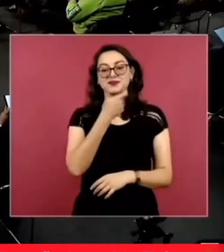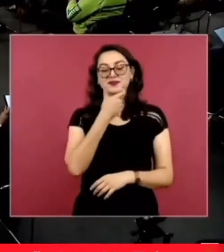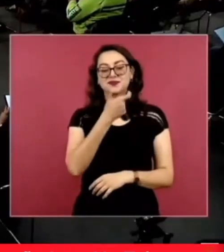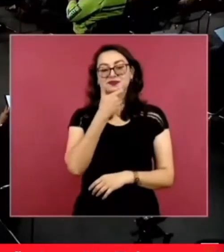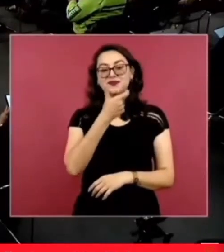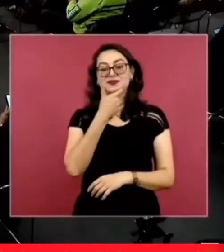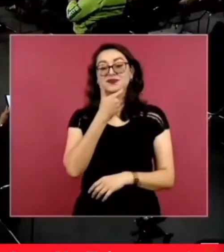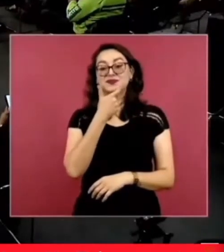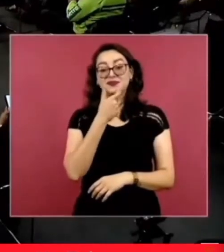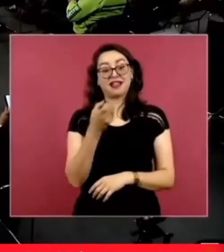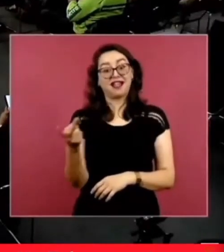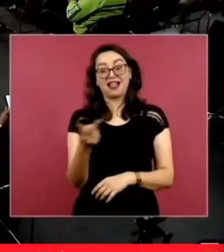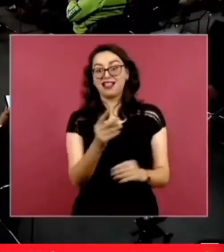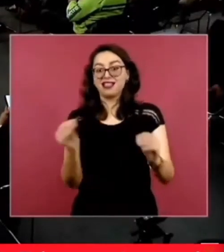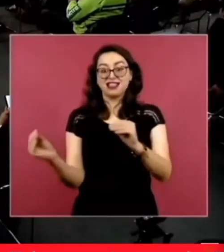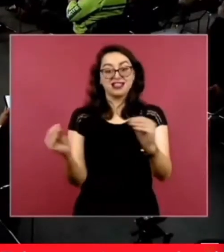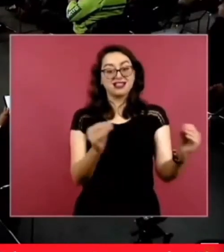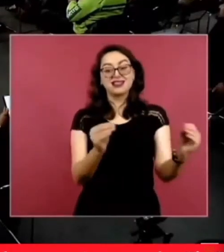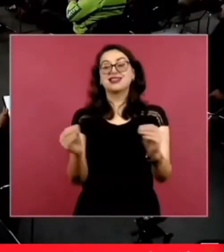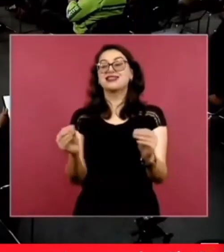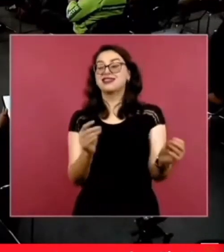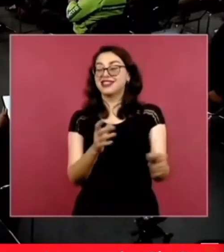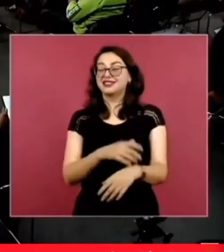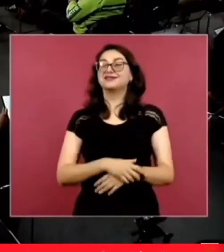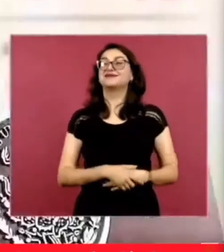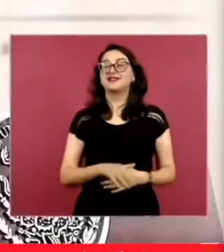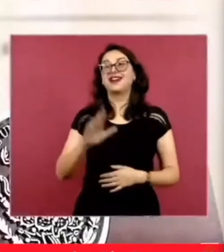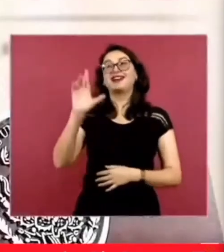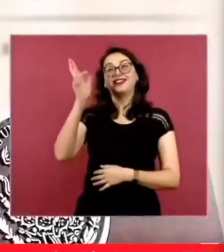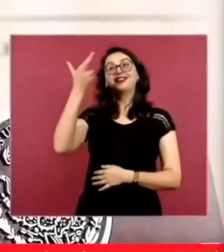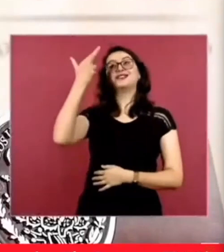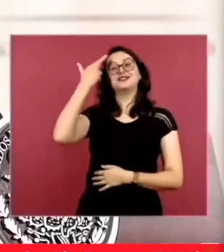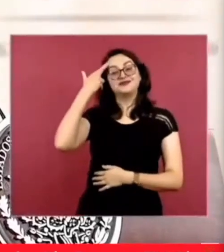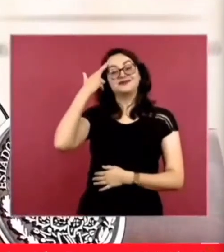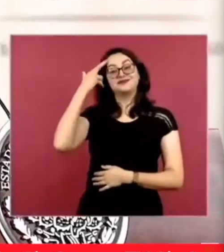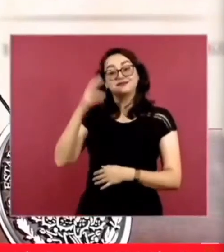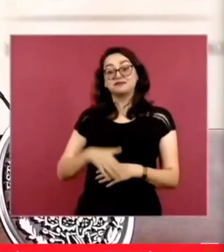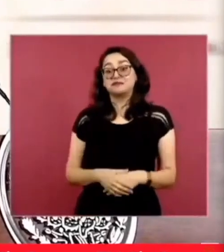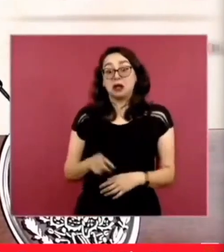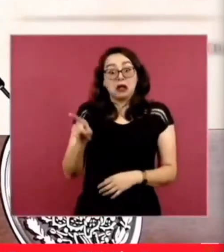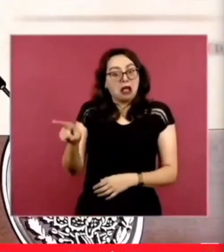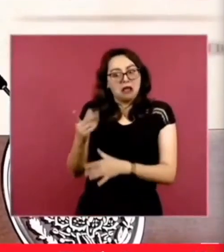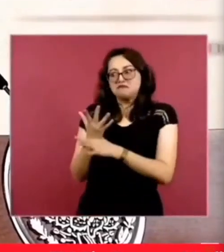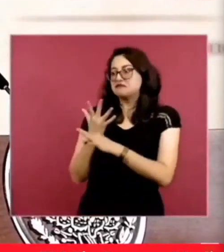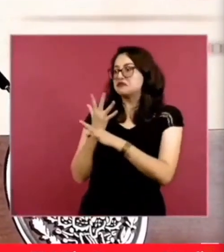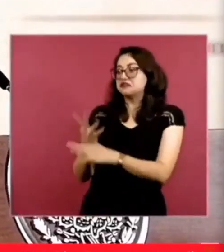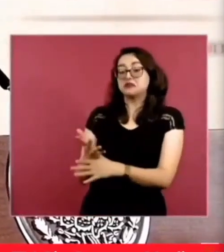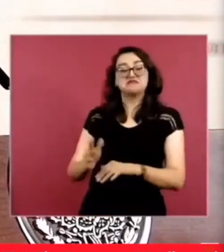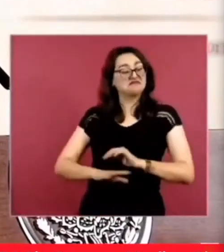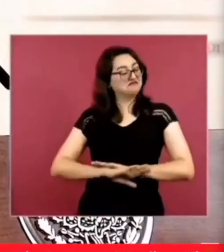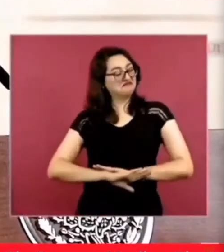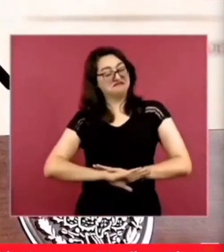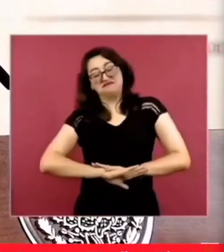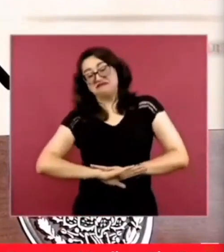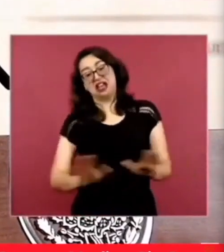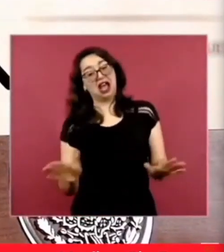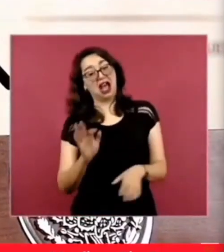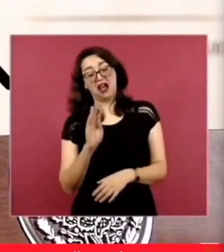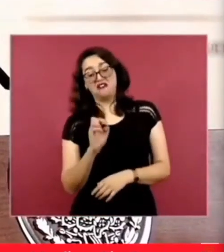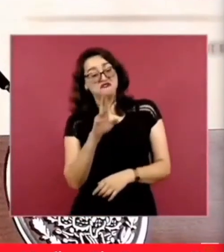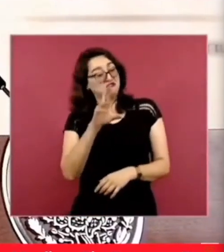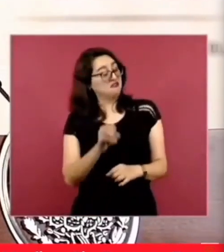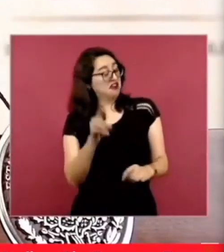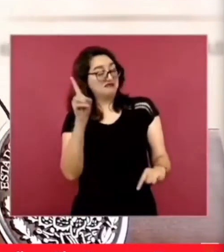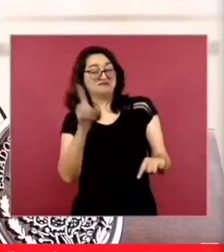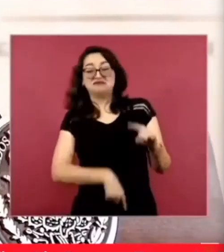Fue buena esa. Ya nos daban... por muerto,